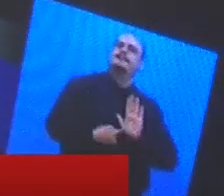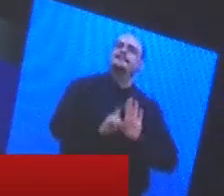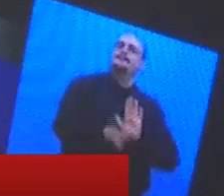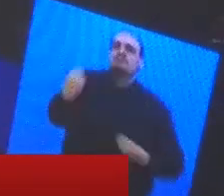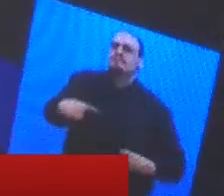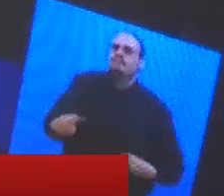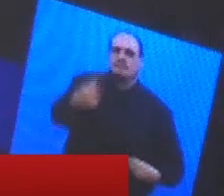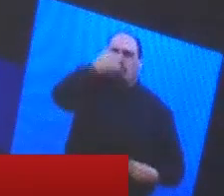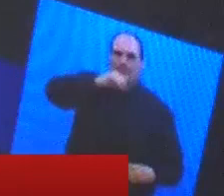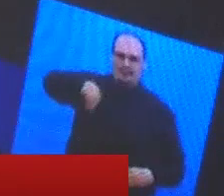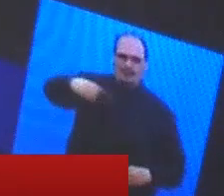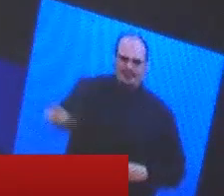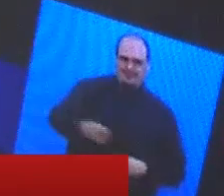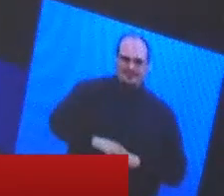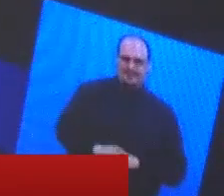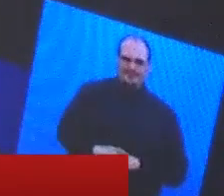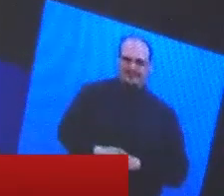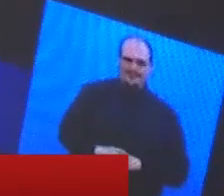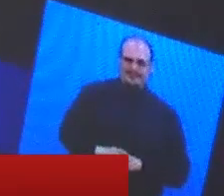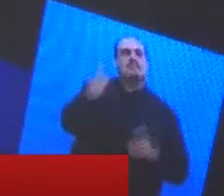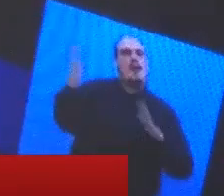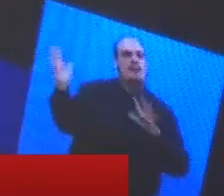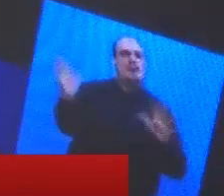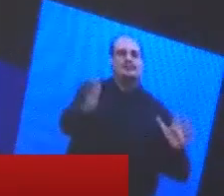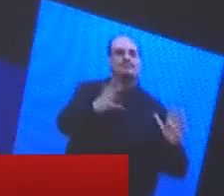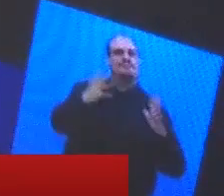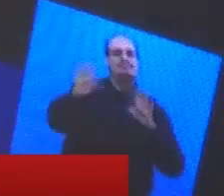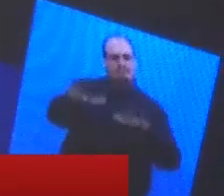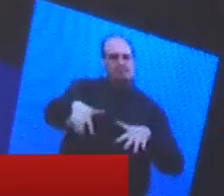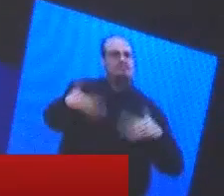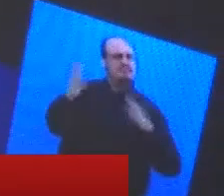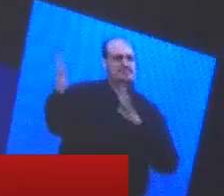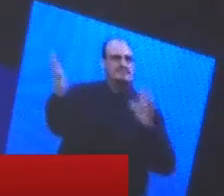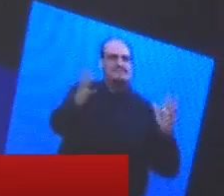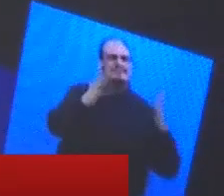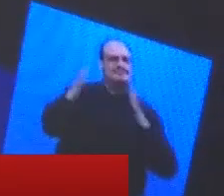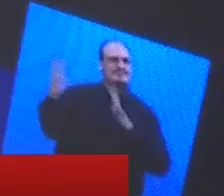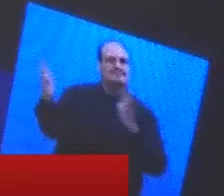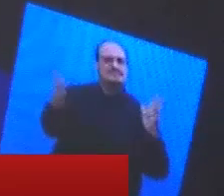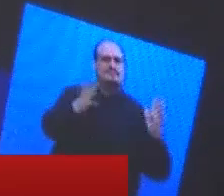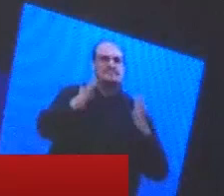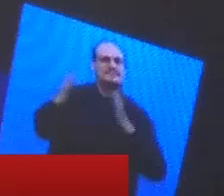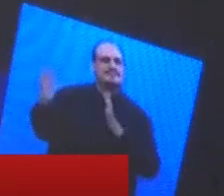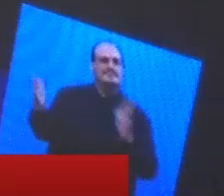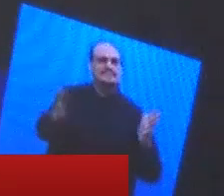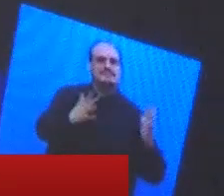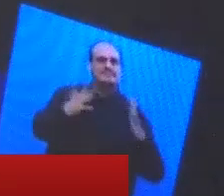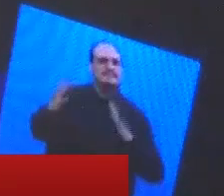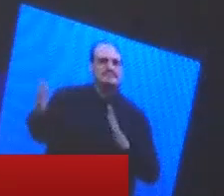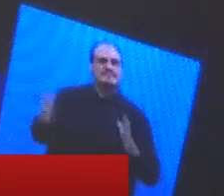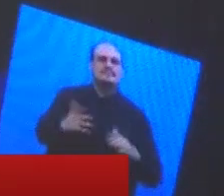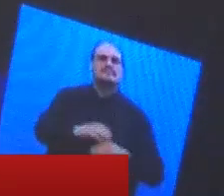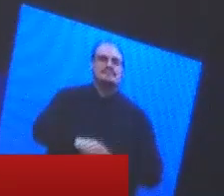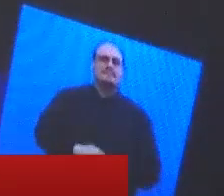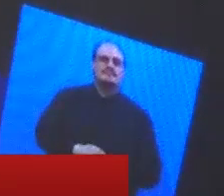participar, negociadores, miembros tanto del sector privado como también organizaciones de la sociedad civil. Así que por eso también todo lo que es la